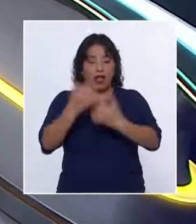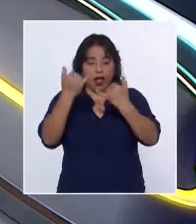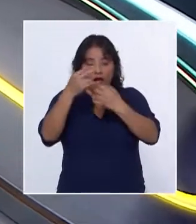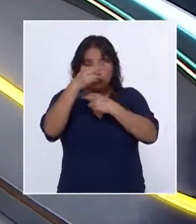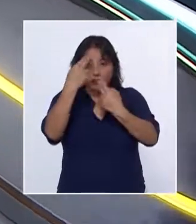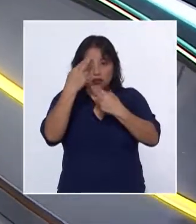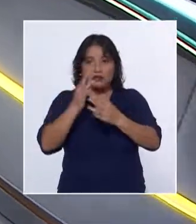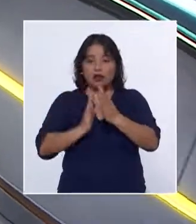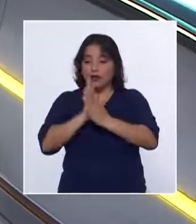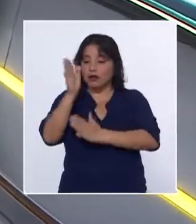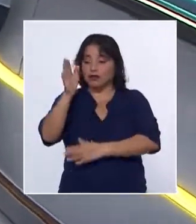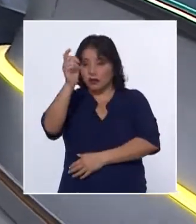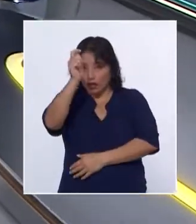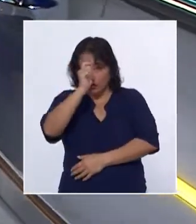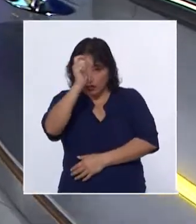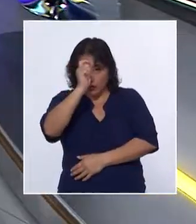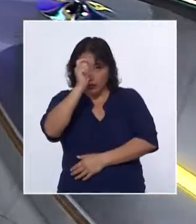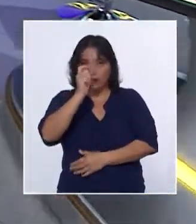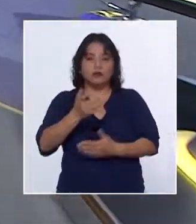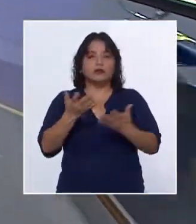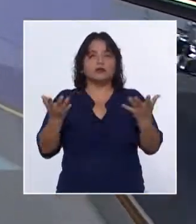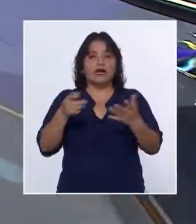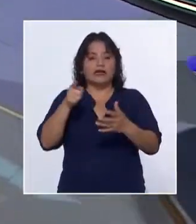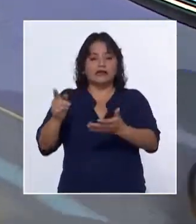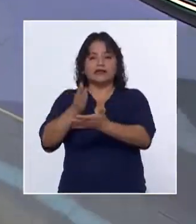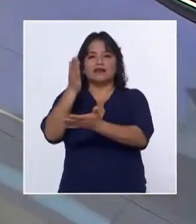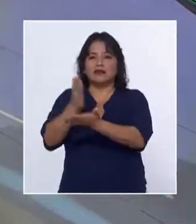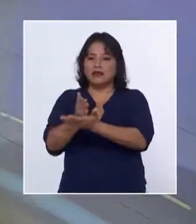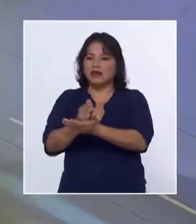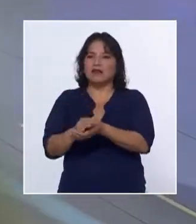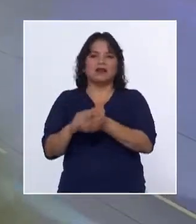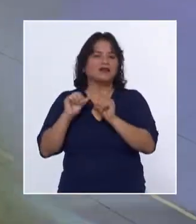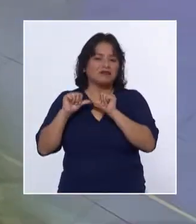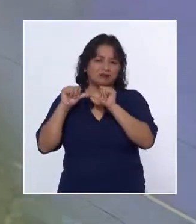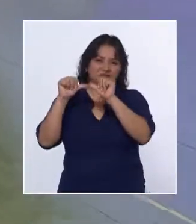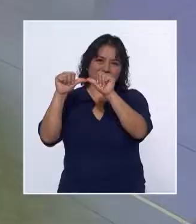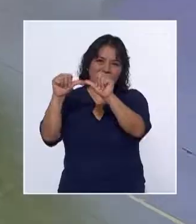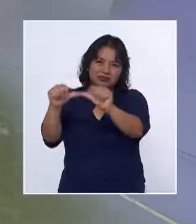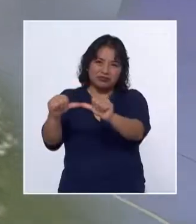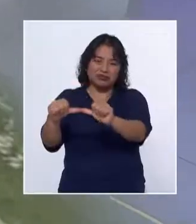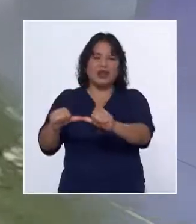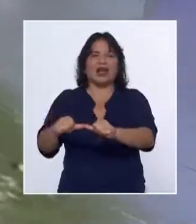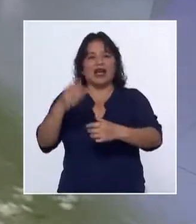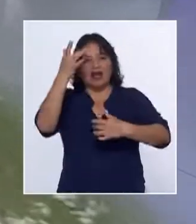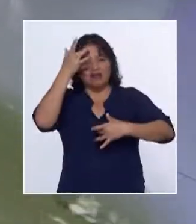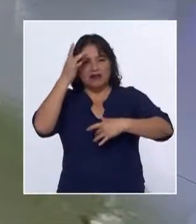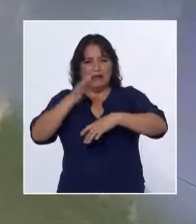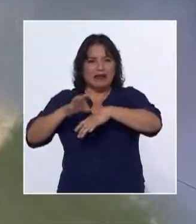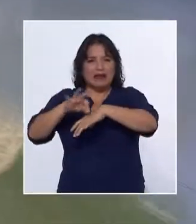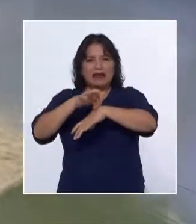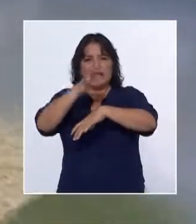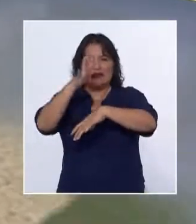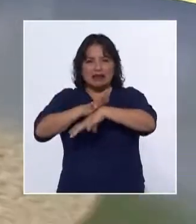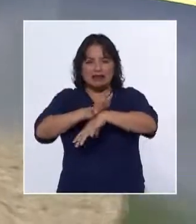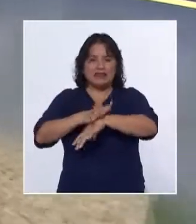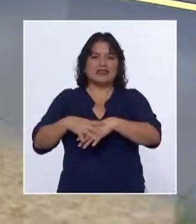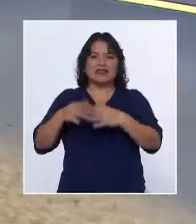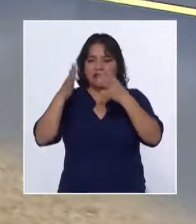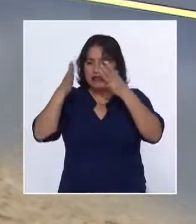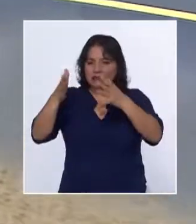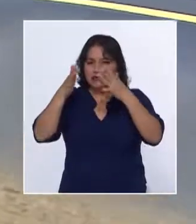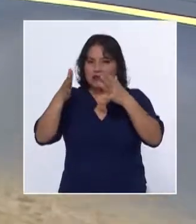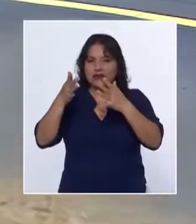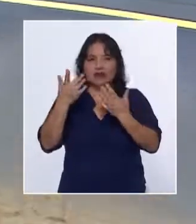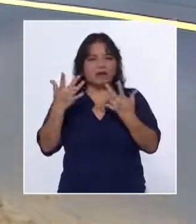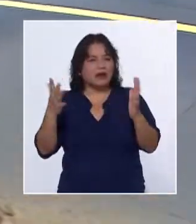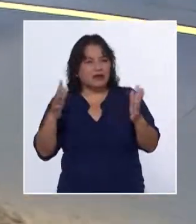Noticia ahora, nos vamos a ir hasta la frontera norte, a Tumbes. Allí los problemas no acaban y la situación del dengue merece toda nuestra atención, pero parece